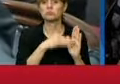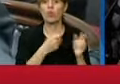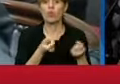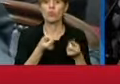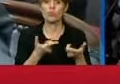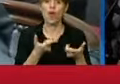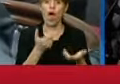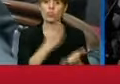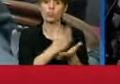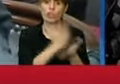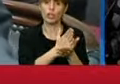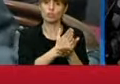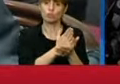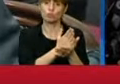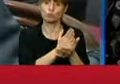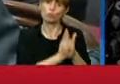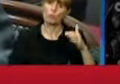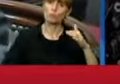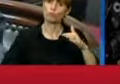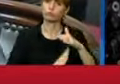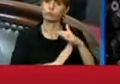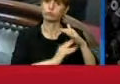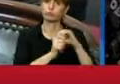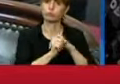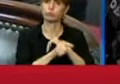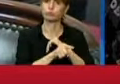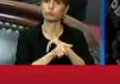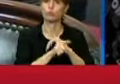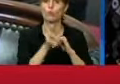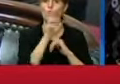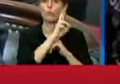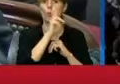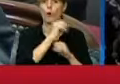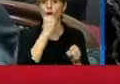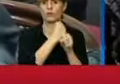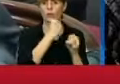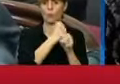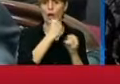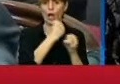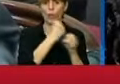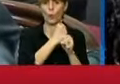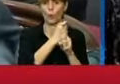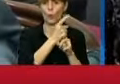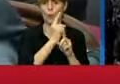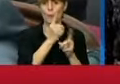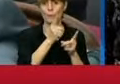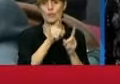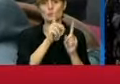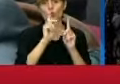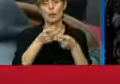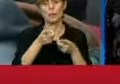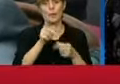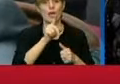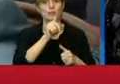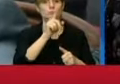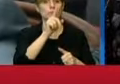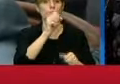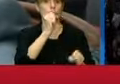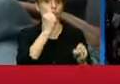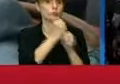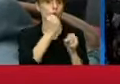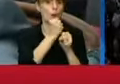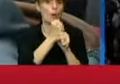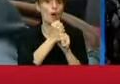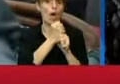micro y micro. Una cosa, si son todo de Quilmes, ¿están ahí o no? No había mucho vecino espontáneo, ¿no? Me parece que no, ¿no? Mira, es una forma de